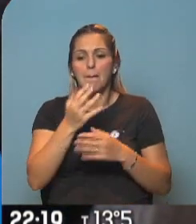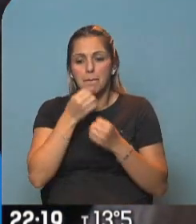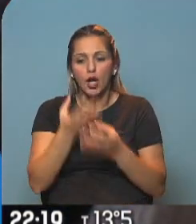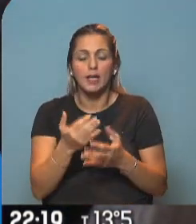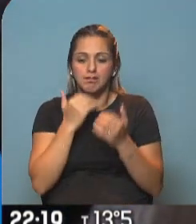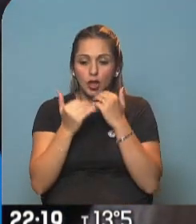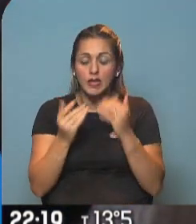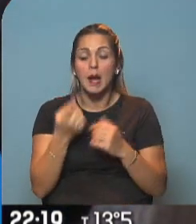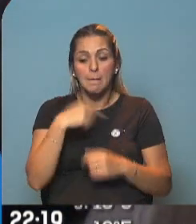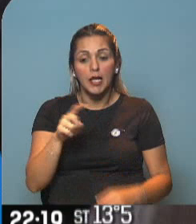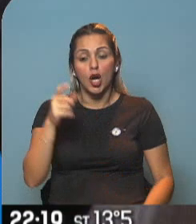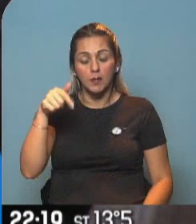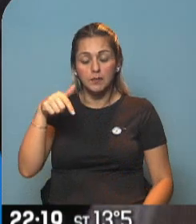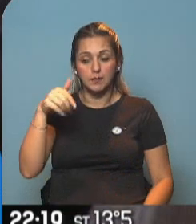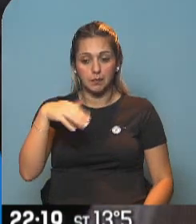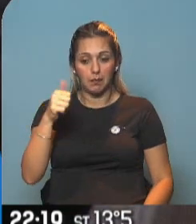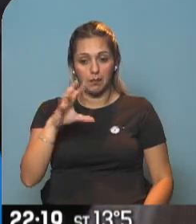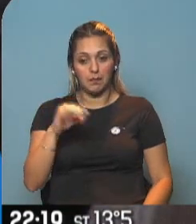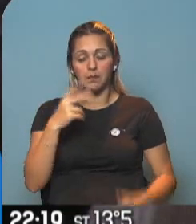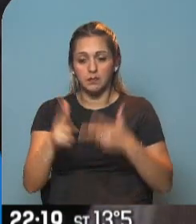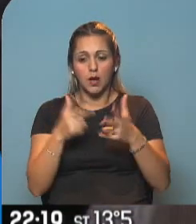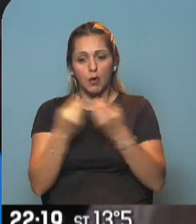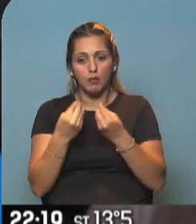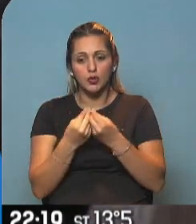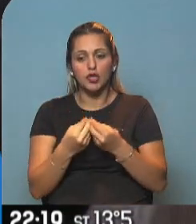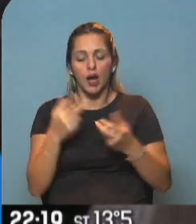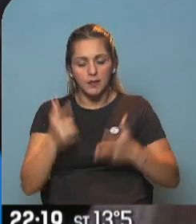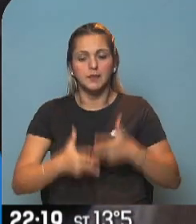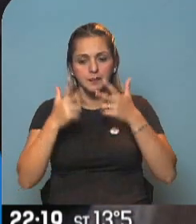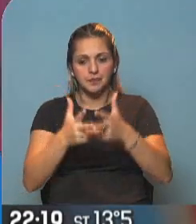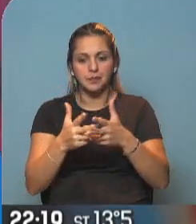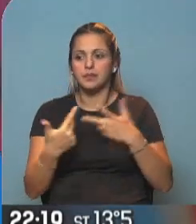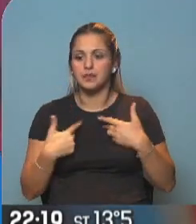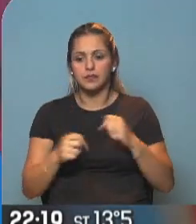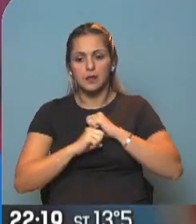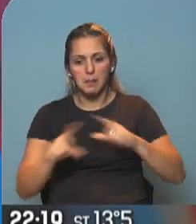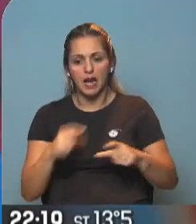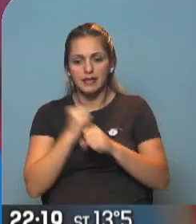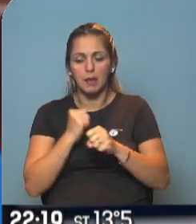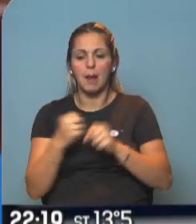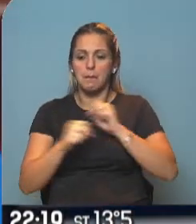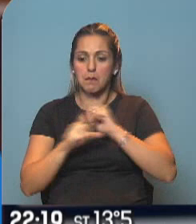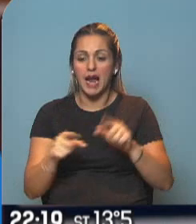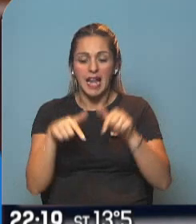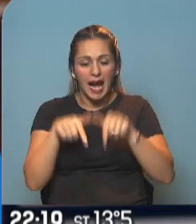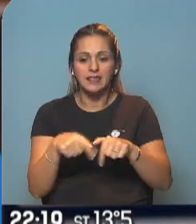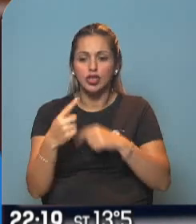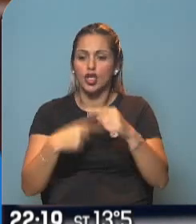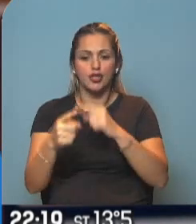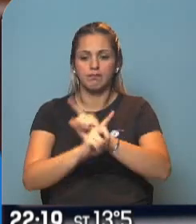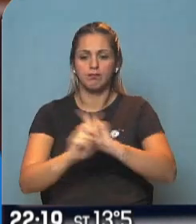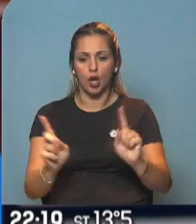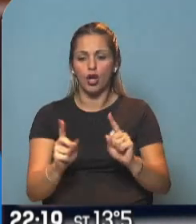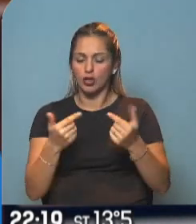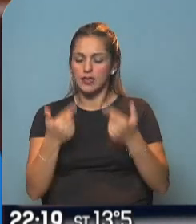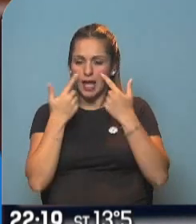mucho, tanto en el cierre de la campaña como en la jura, hicimos las cosas mal, así no puede seguir. Y me parece que habría que prestar atención a ver por